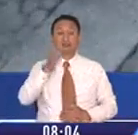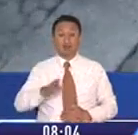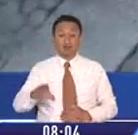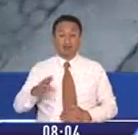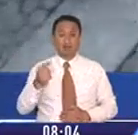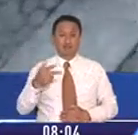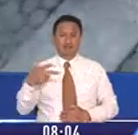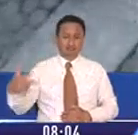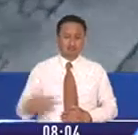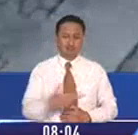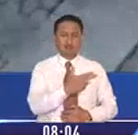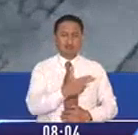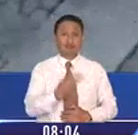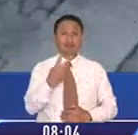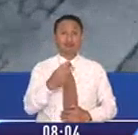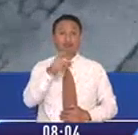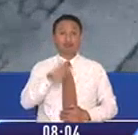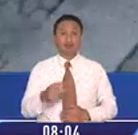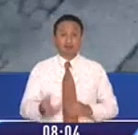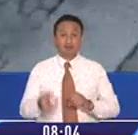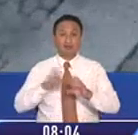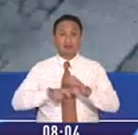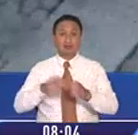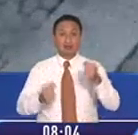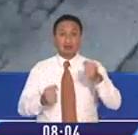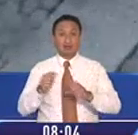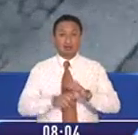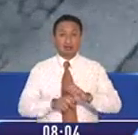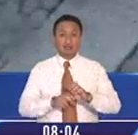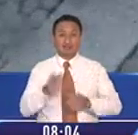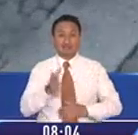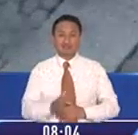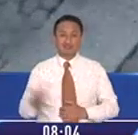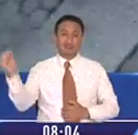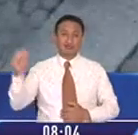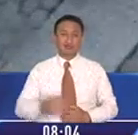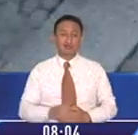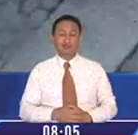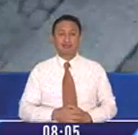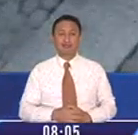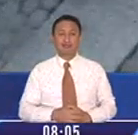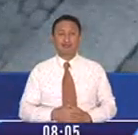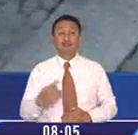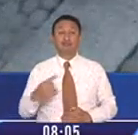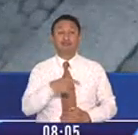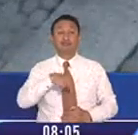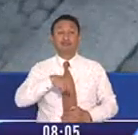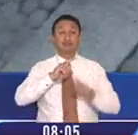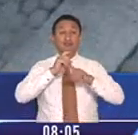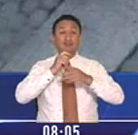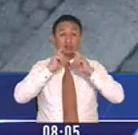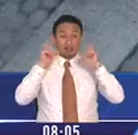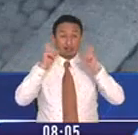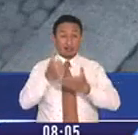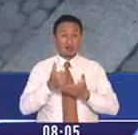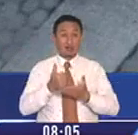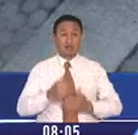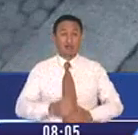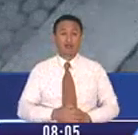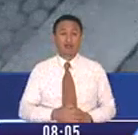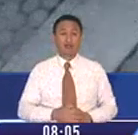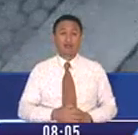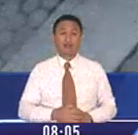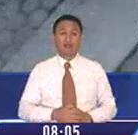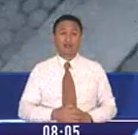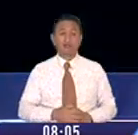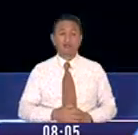Emprende la huida y los dos antisociales se suben al vehículo en el que se movilizaban. El afectado grita para que lo ayuden.